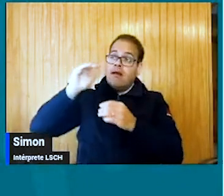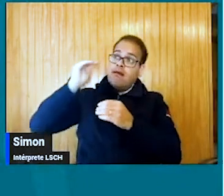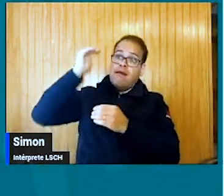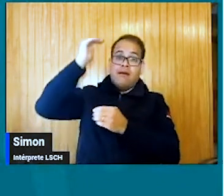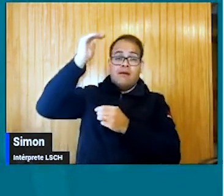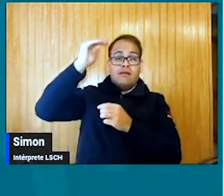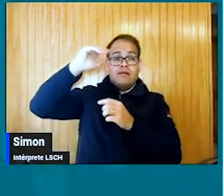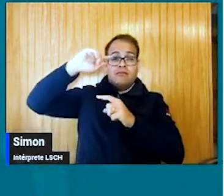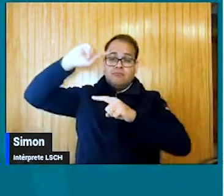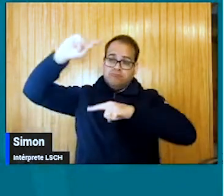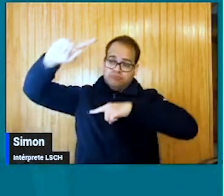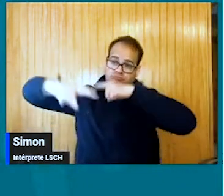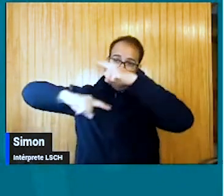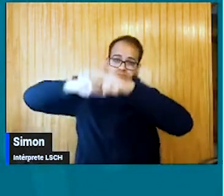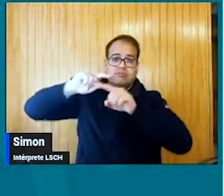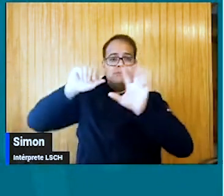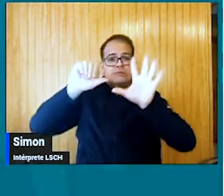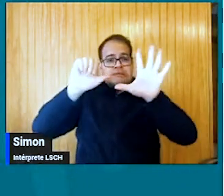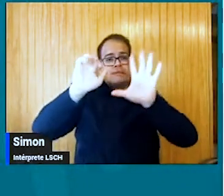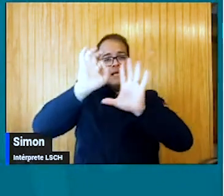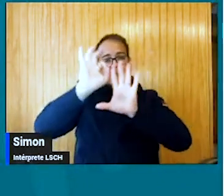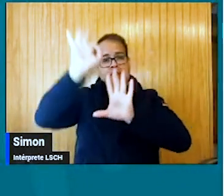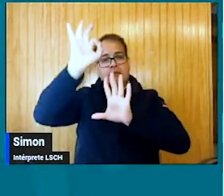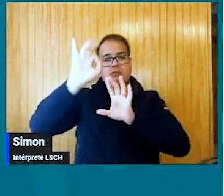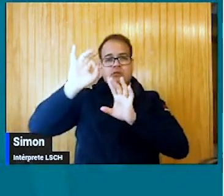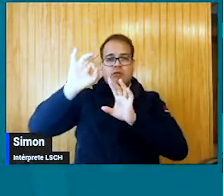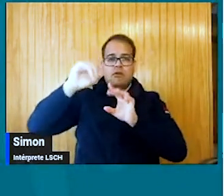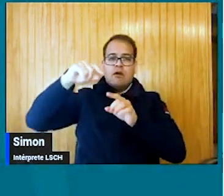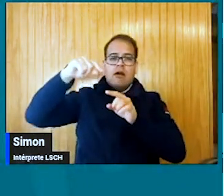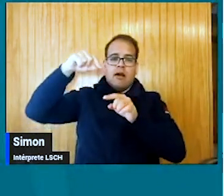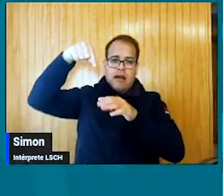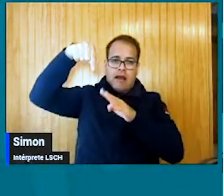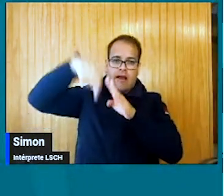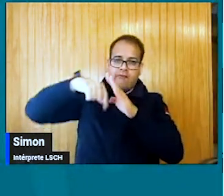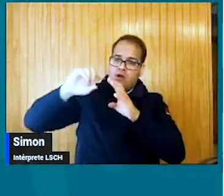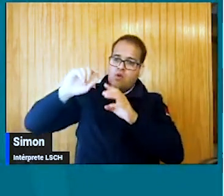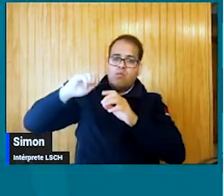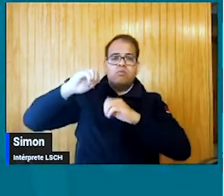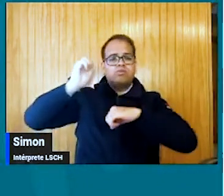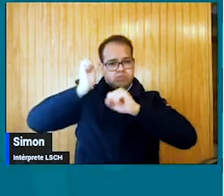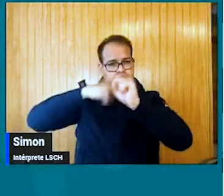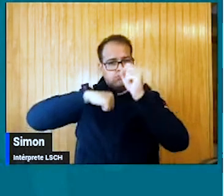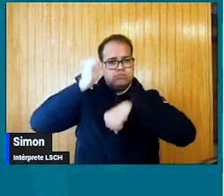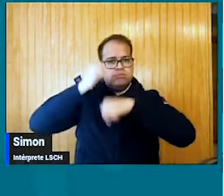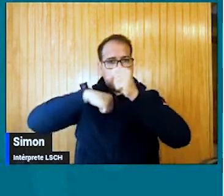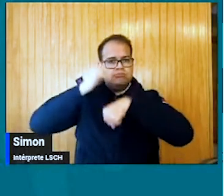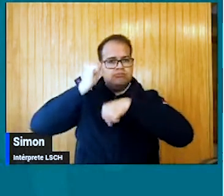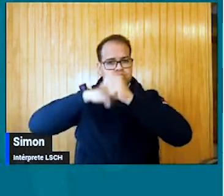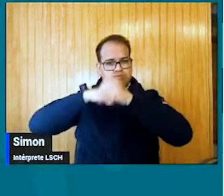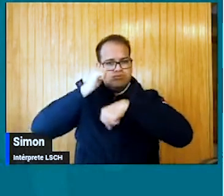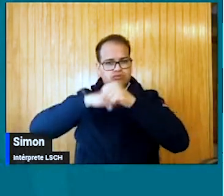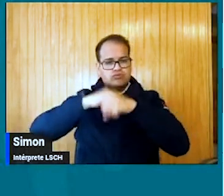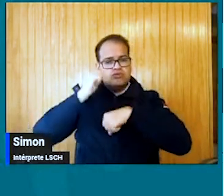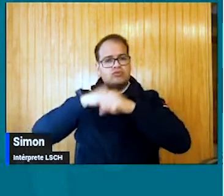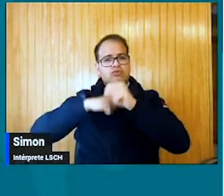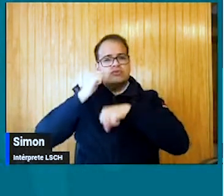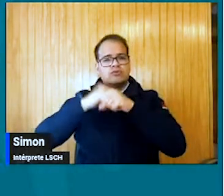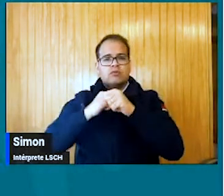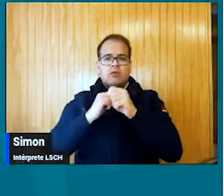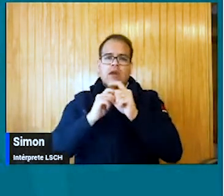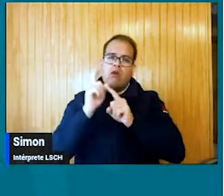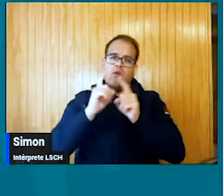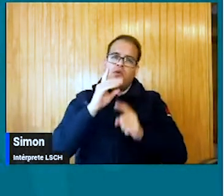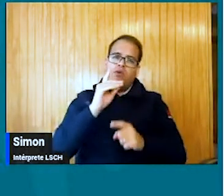6 grados de inclinación, abajo un motor industrial, puede ser diésel